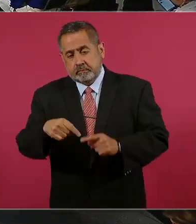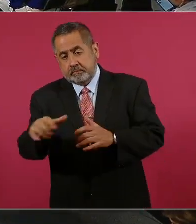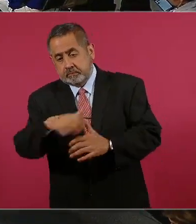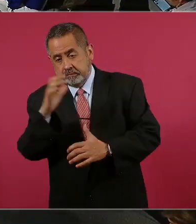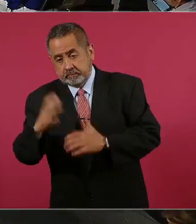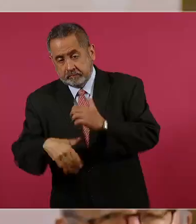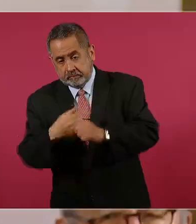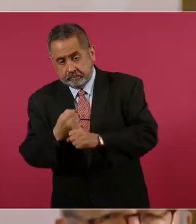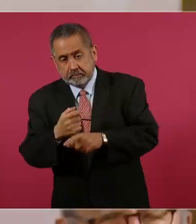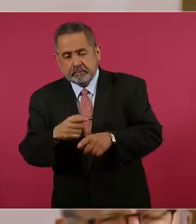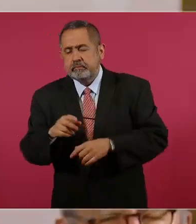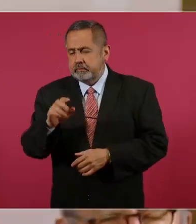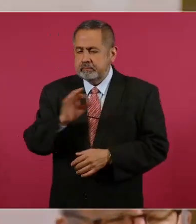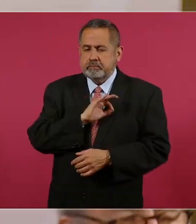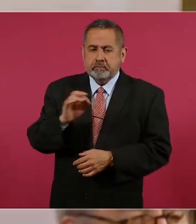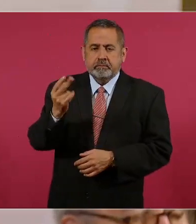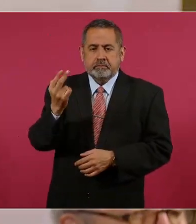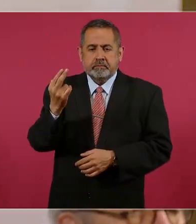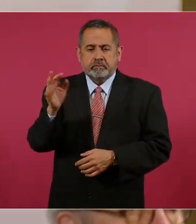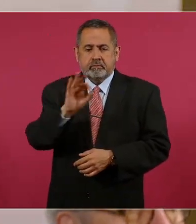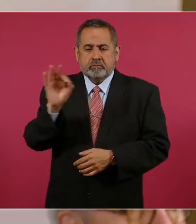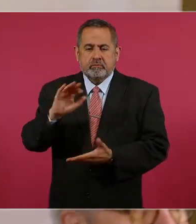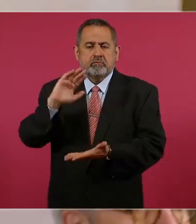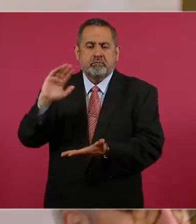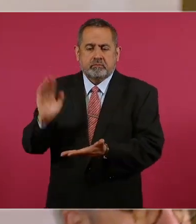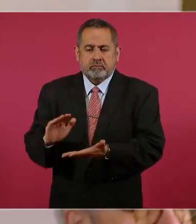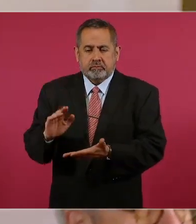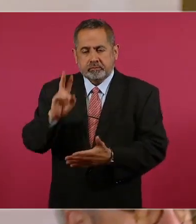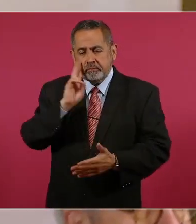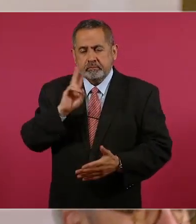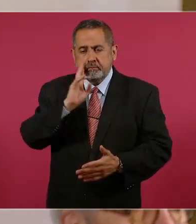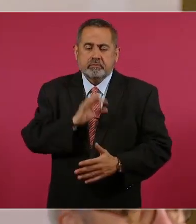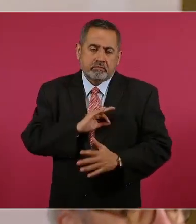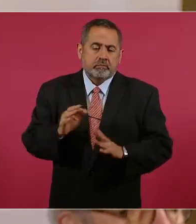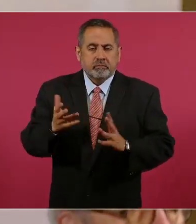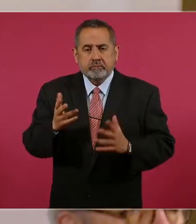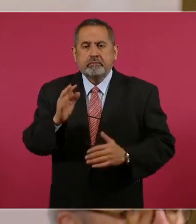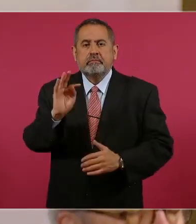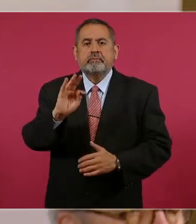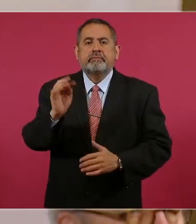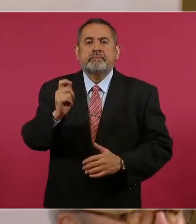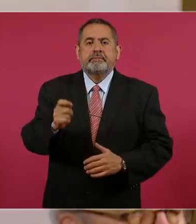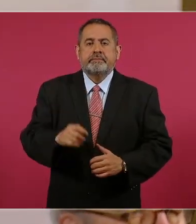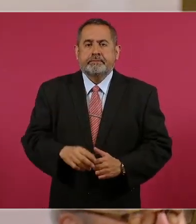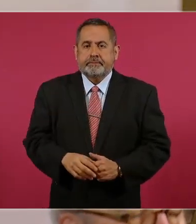sexenio, 25% menos. Y en el caso